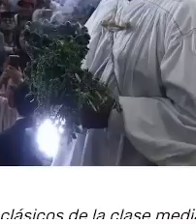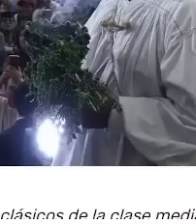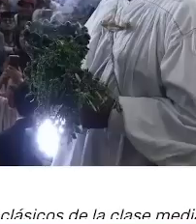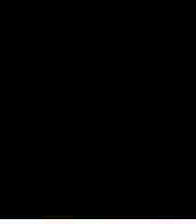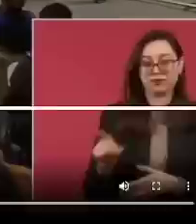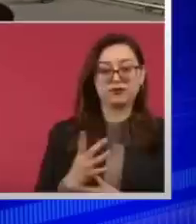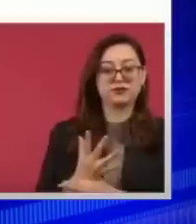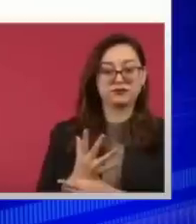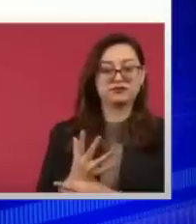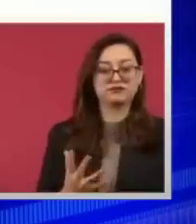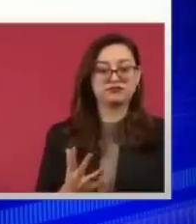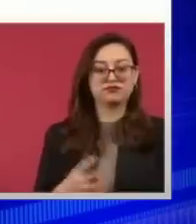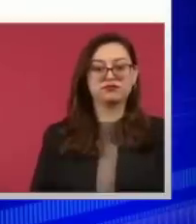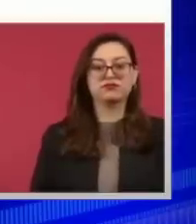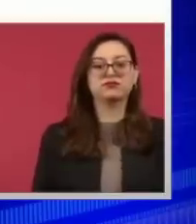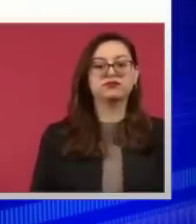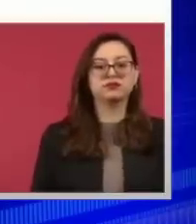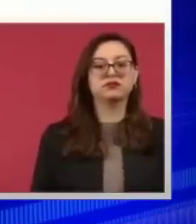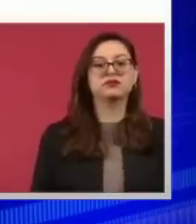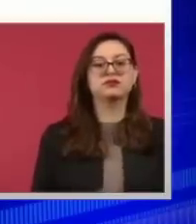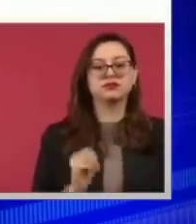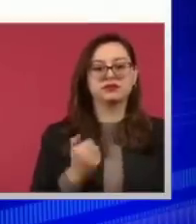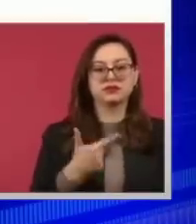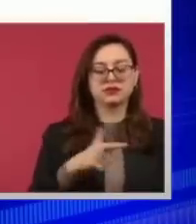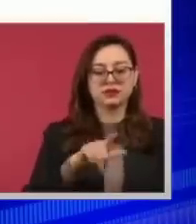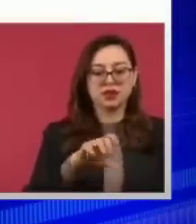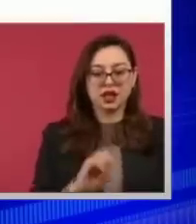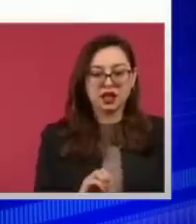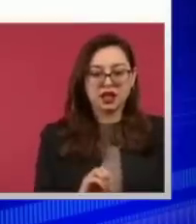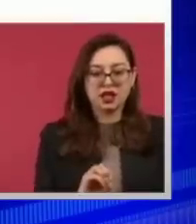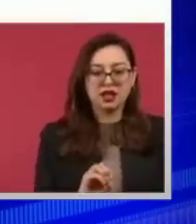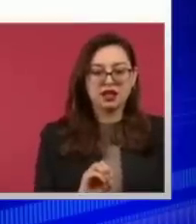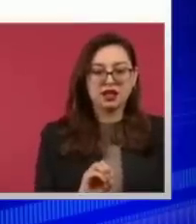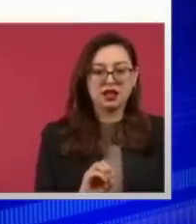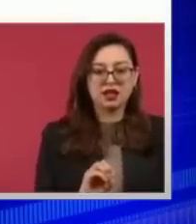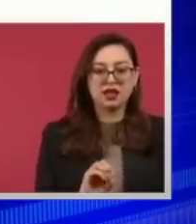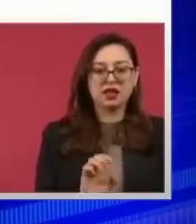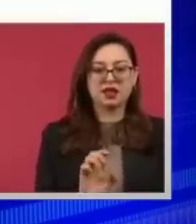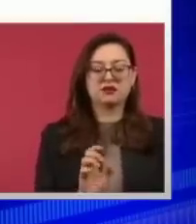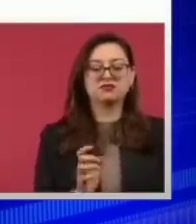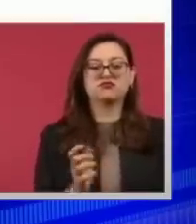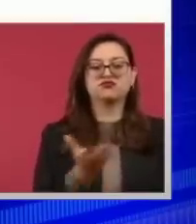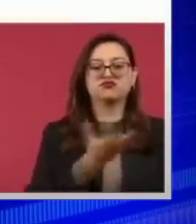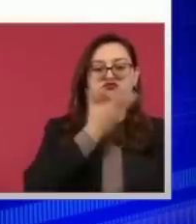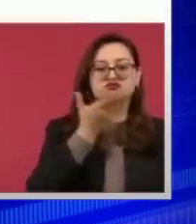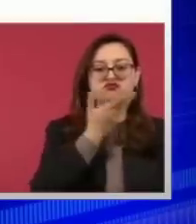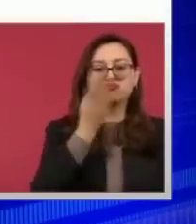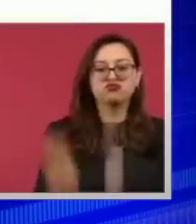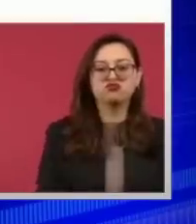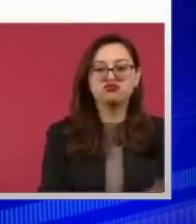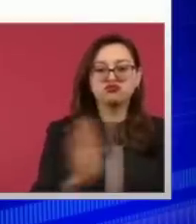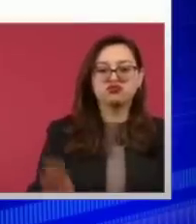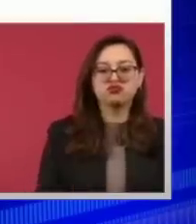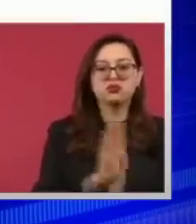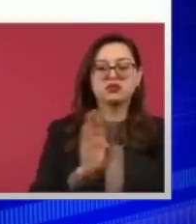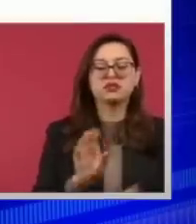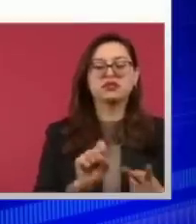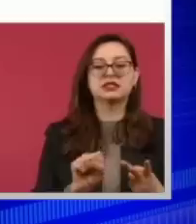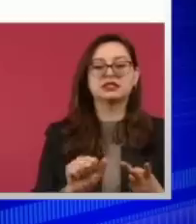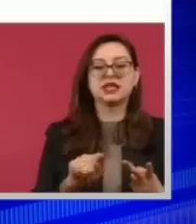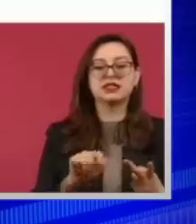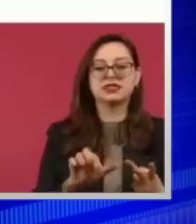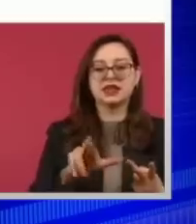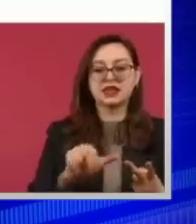mencionó el presidente amlo recurre a la brujería santería magia negra